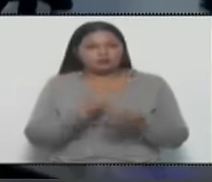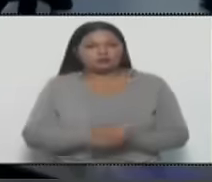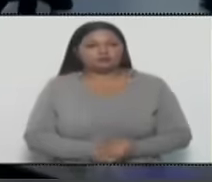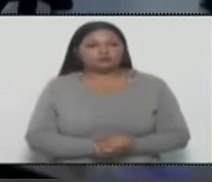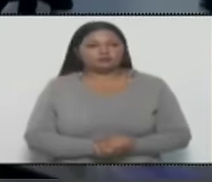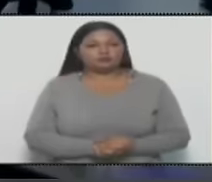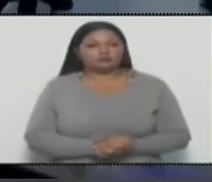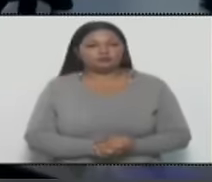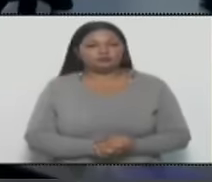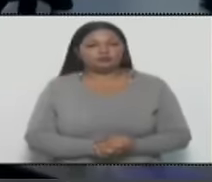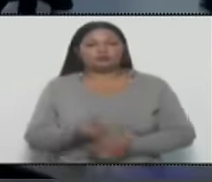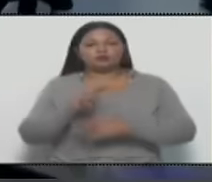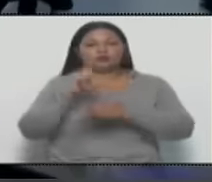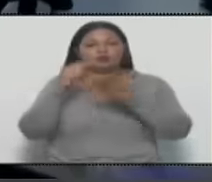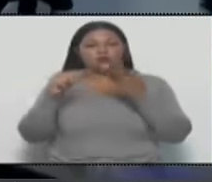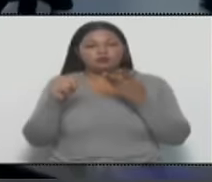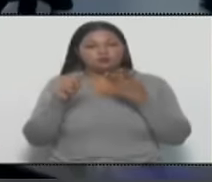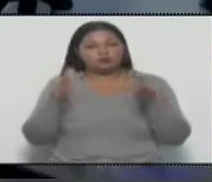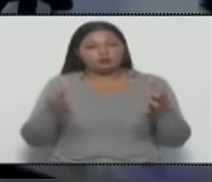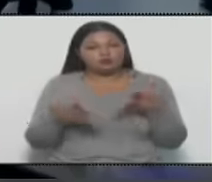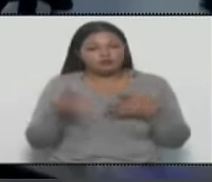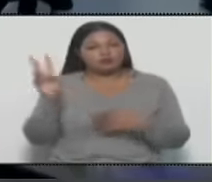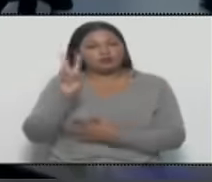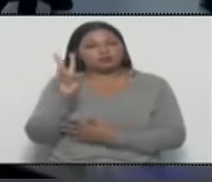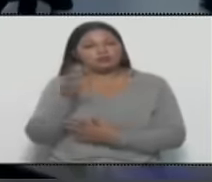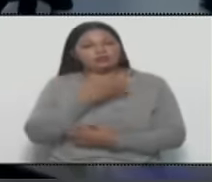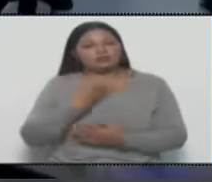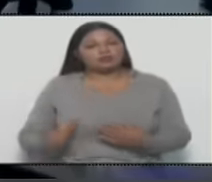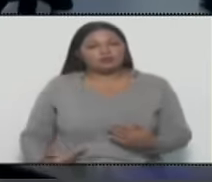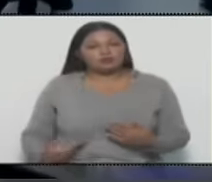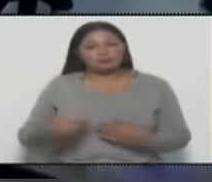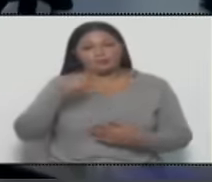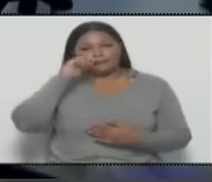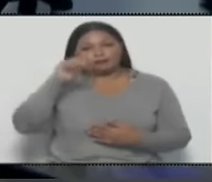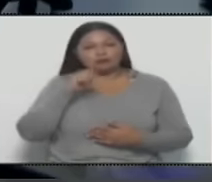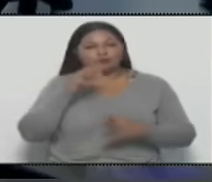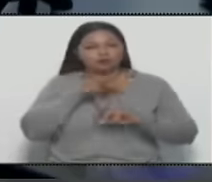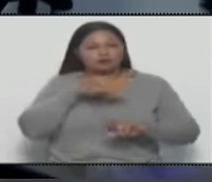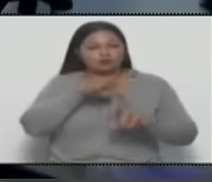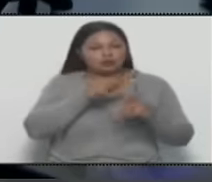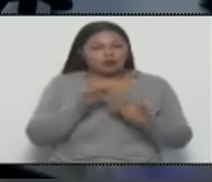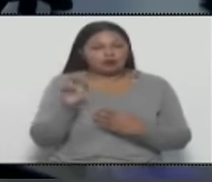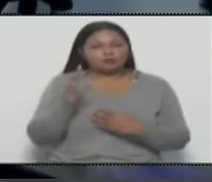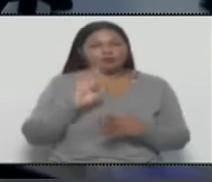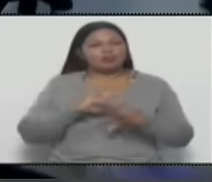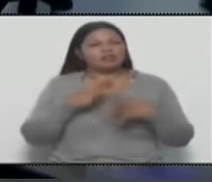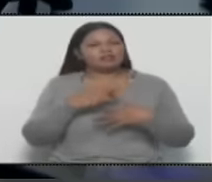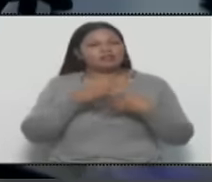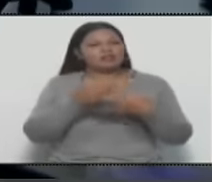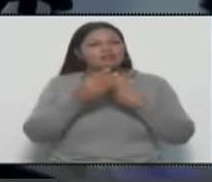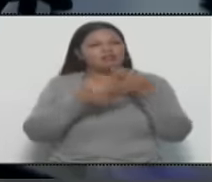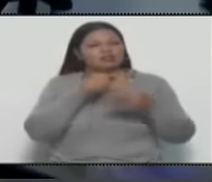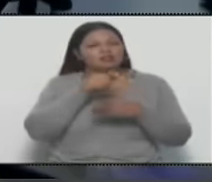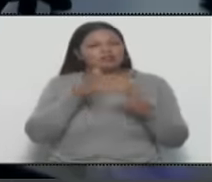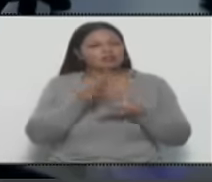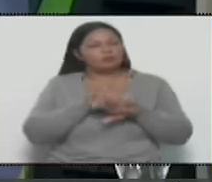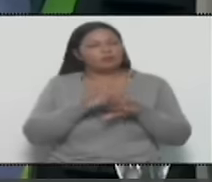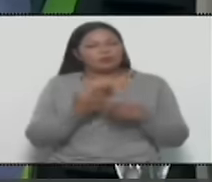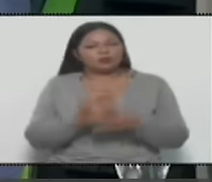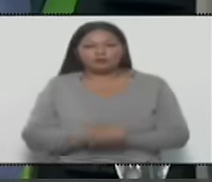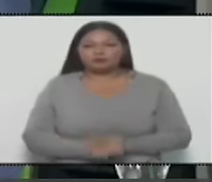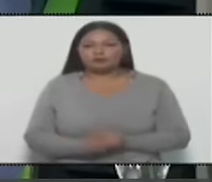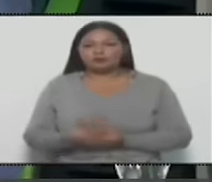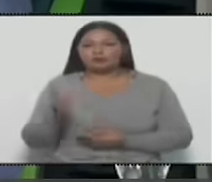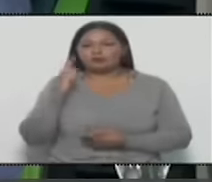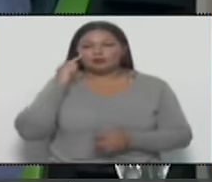plataformas para eso. No reconocer el triunfo del presidente Nicolás Maduro y crear zozobra en el país. ¿Por qué ese interés tan grande de este señor? Sí, uno de los